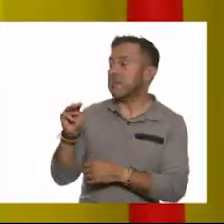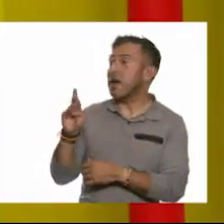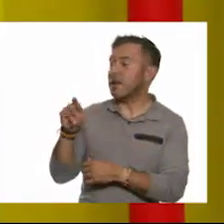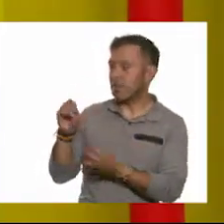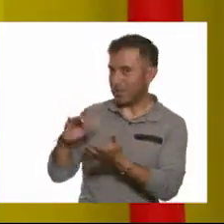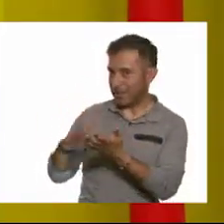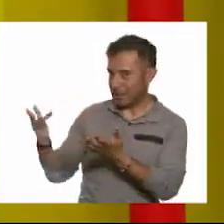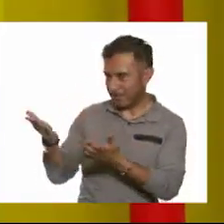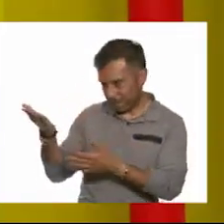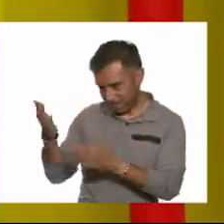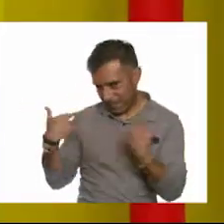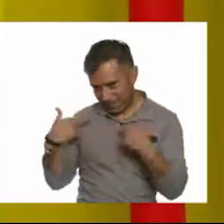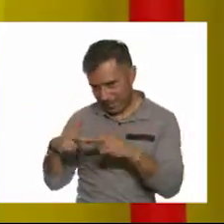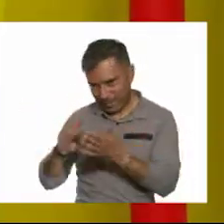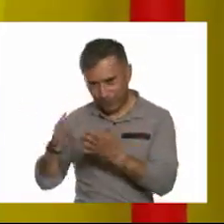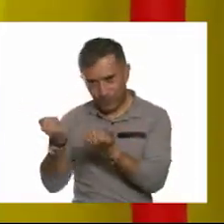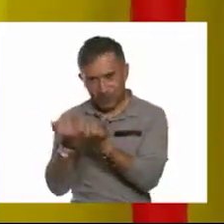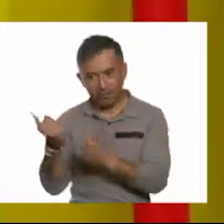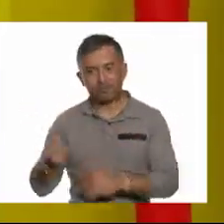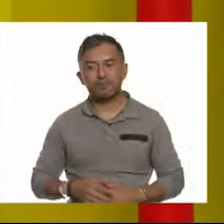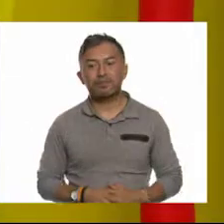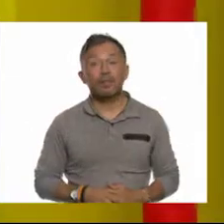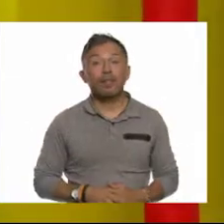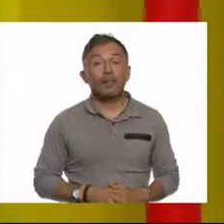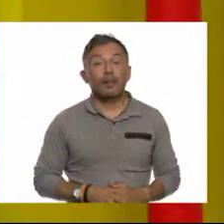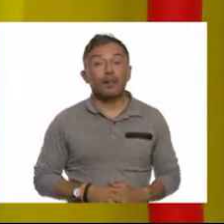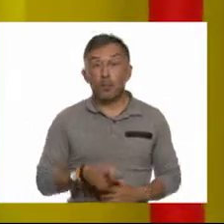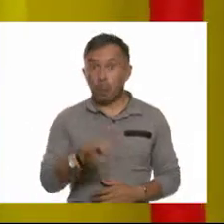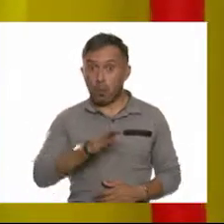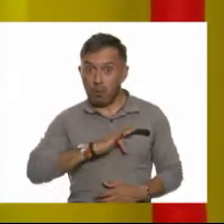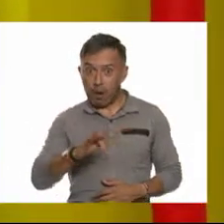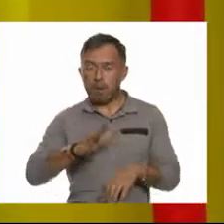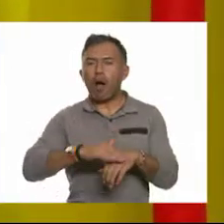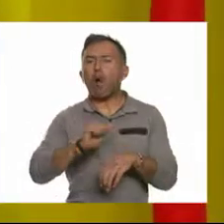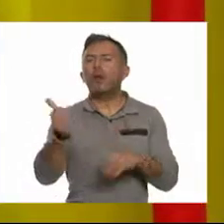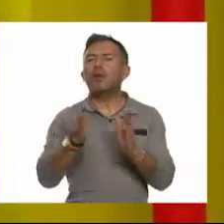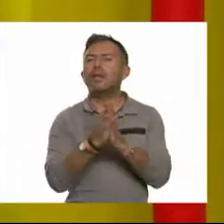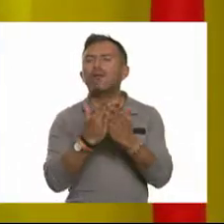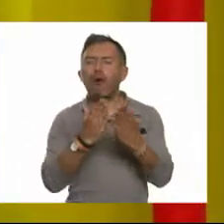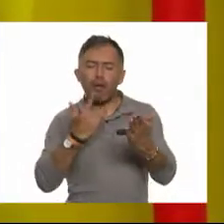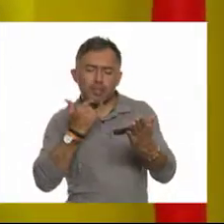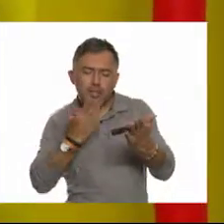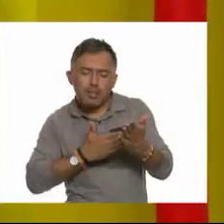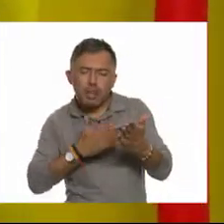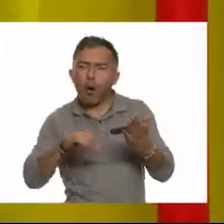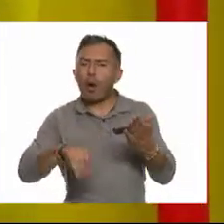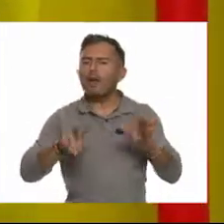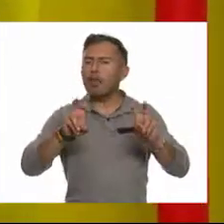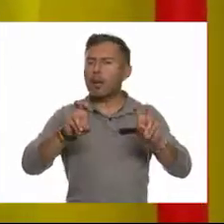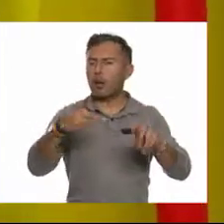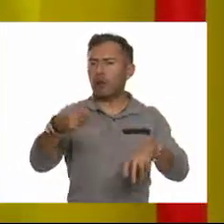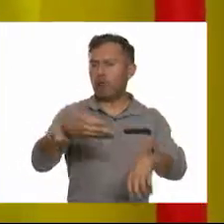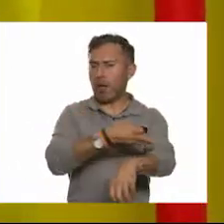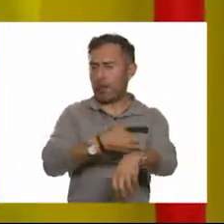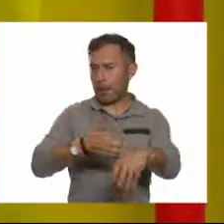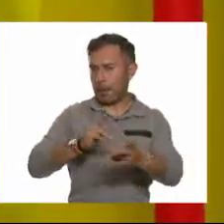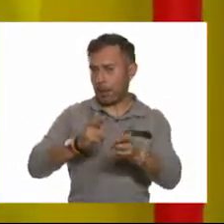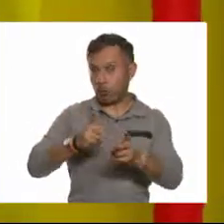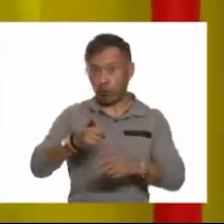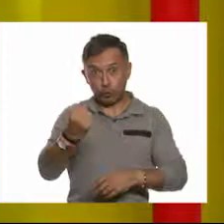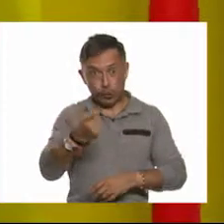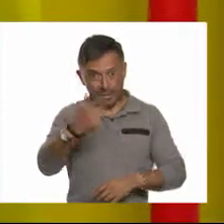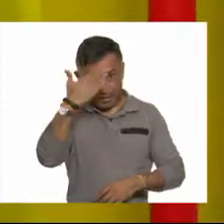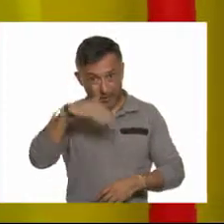maestra. Si te es posible, consulta otros libros y comenta el tema de hoy con tu familia. Si tienes la fortuna de hablar una